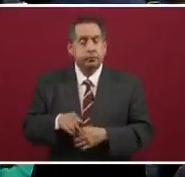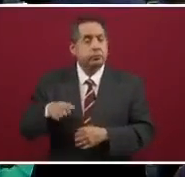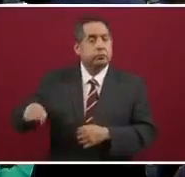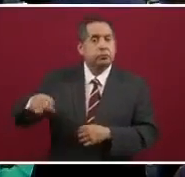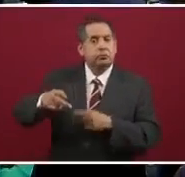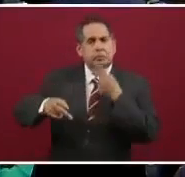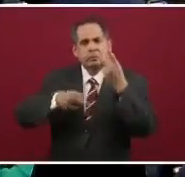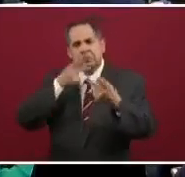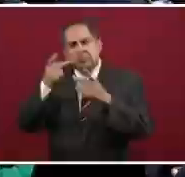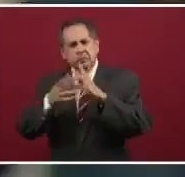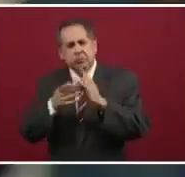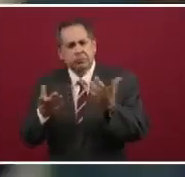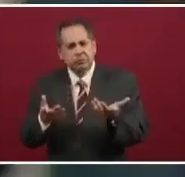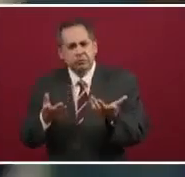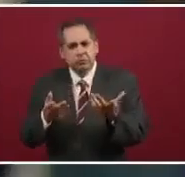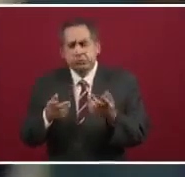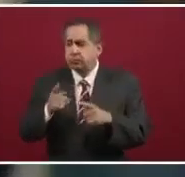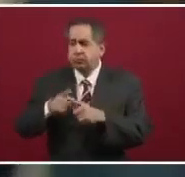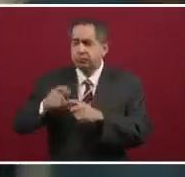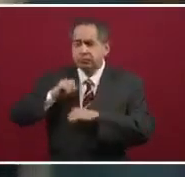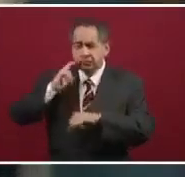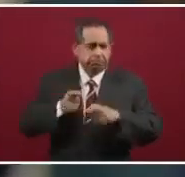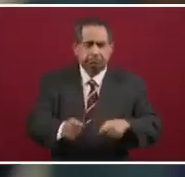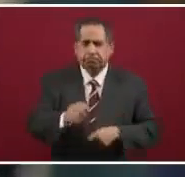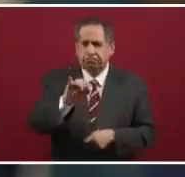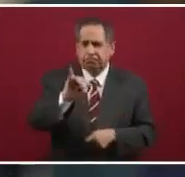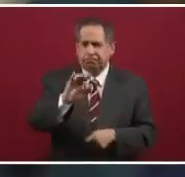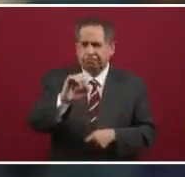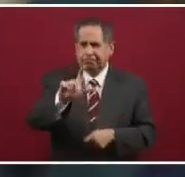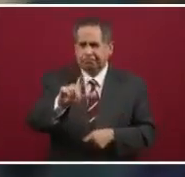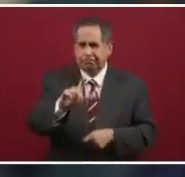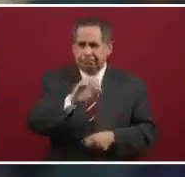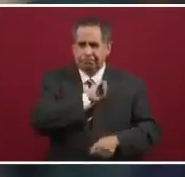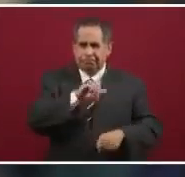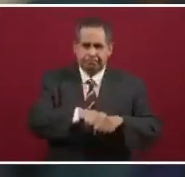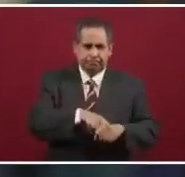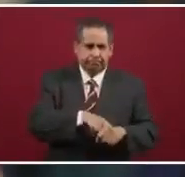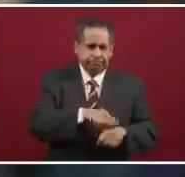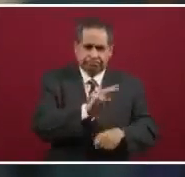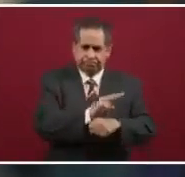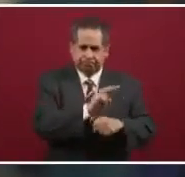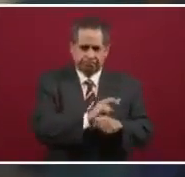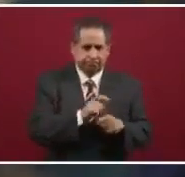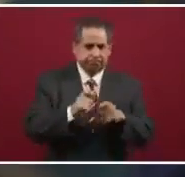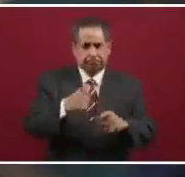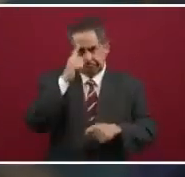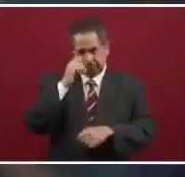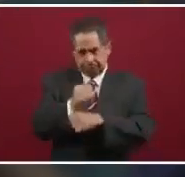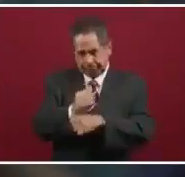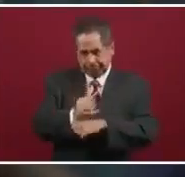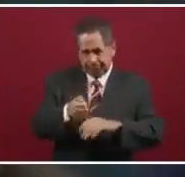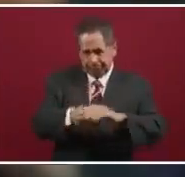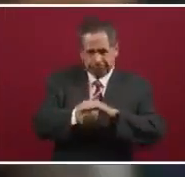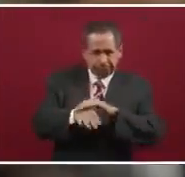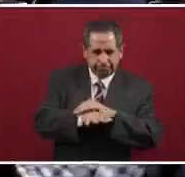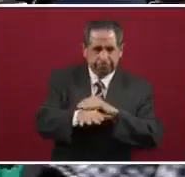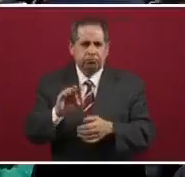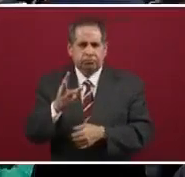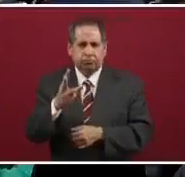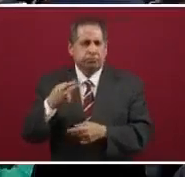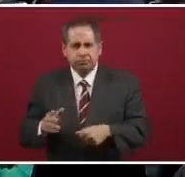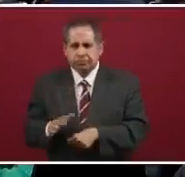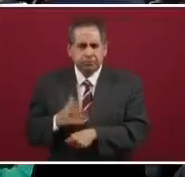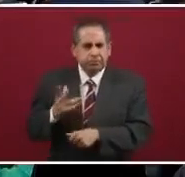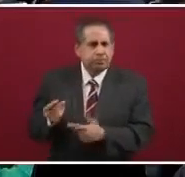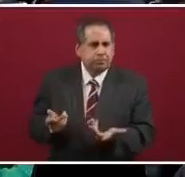y han dicho que no se ha designado aún al fiscal especial para la investigación de Ayotzinapa, de los 43 desaparecidos.